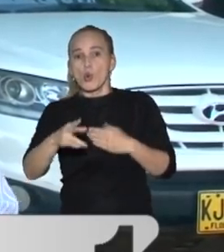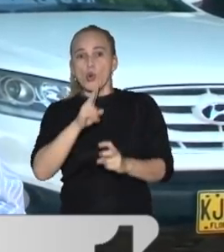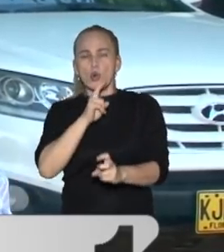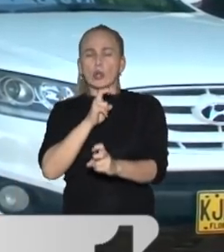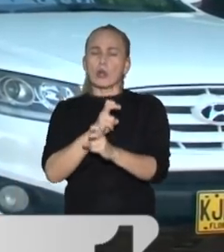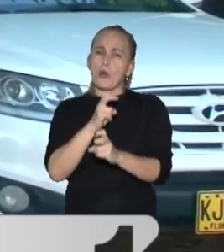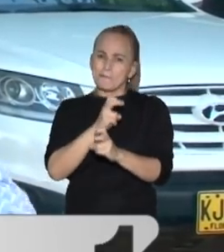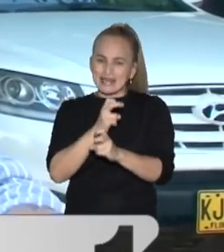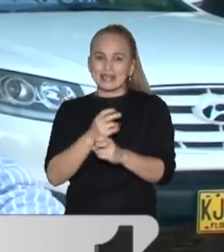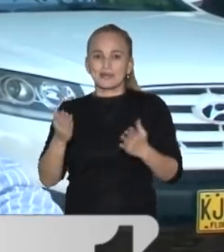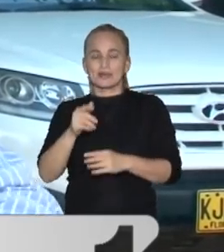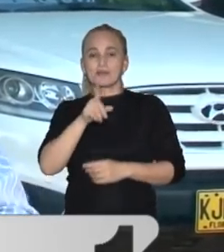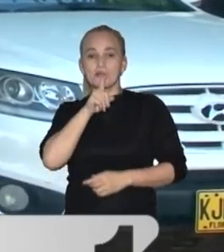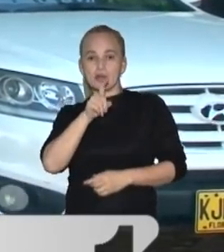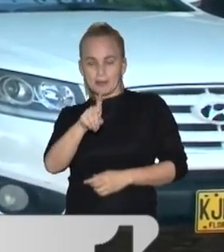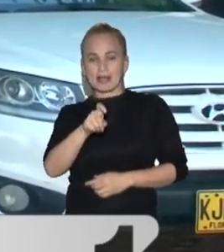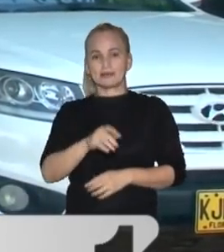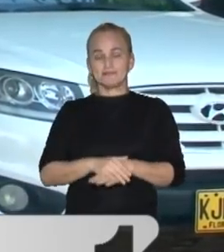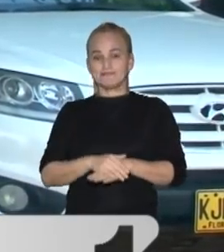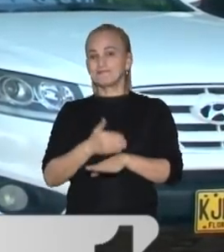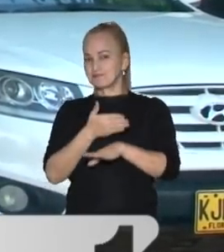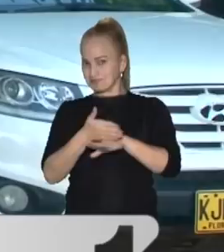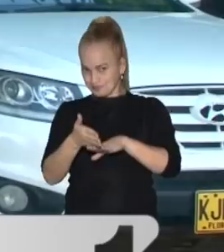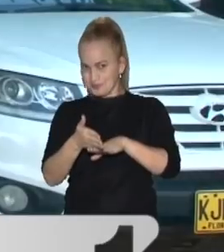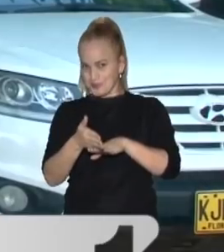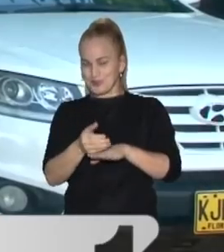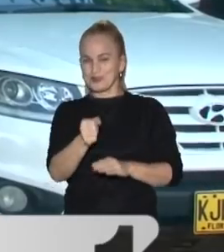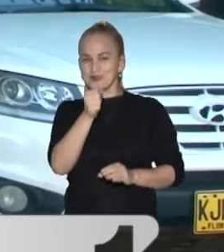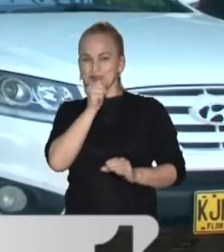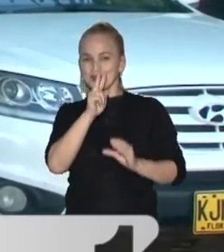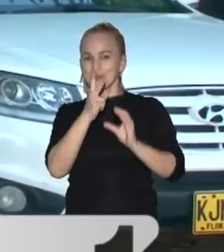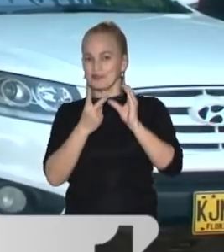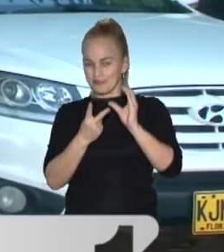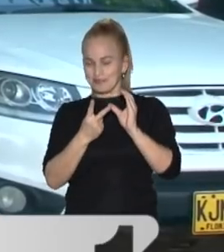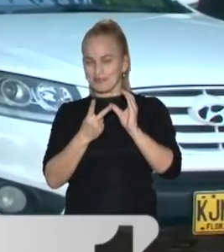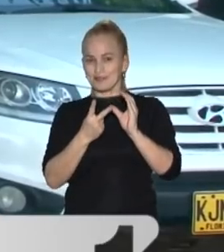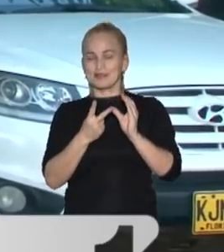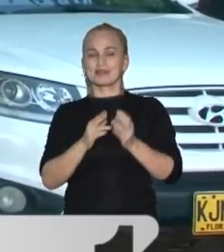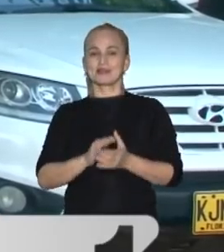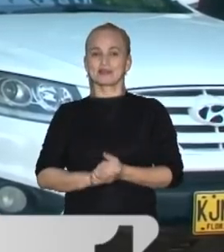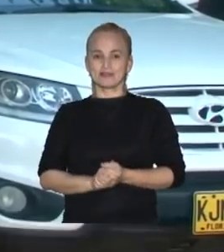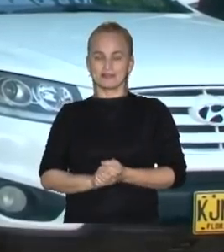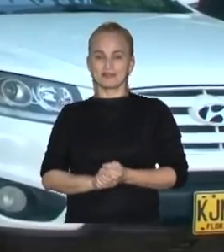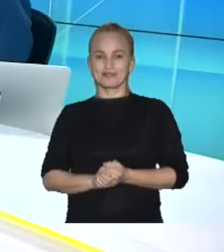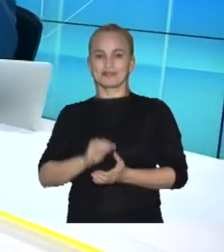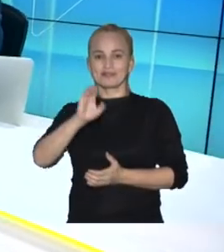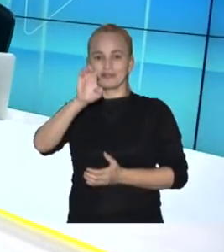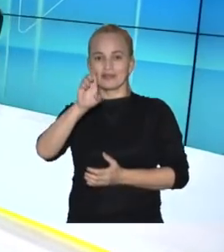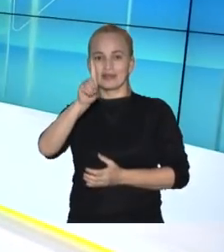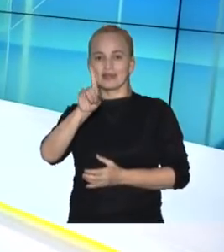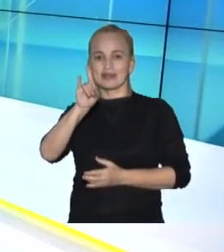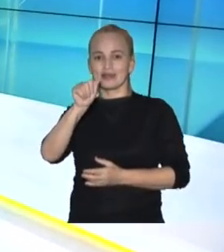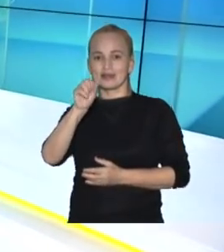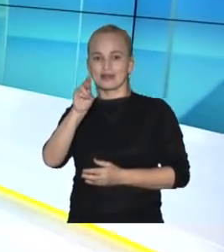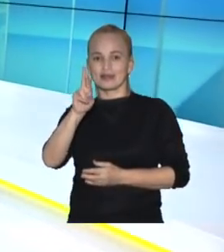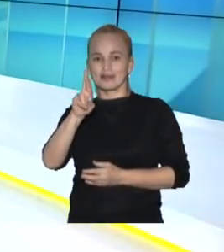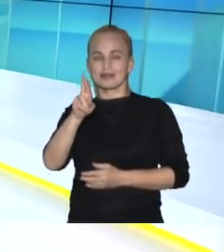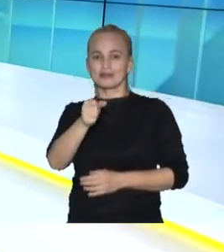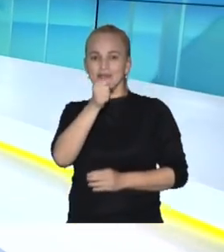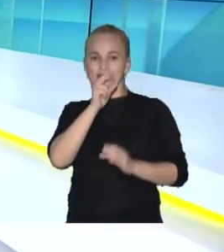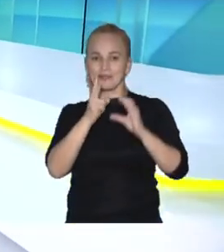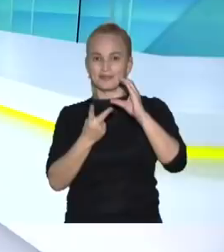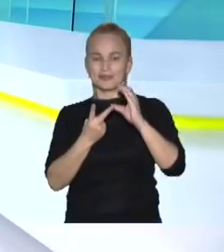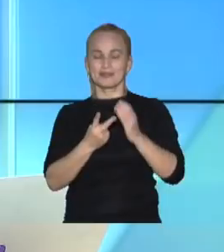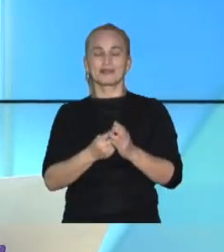metropolitana. Nosotros más adelante regresaremos con el desarrollo de esa noticia desde Bucaramanga. Eduard Herrera, Noticentro 1